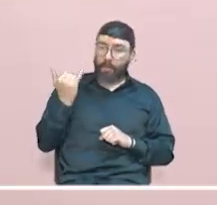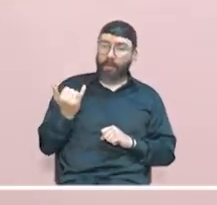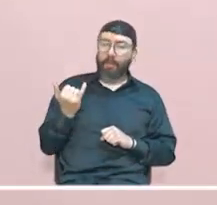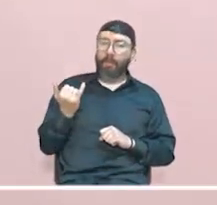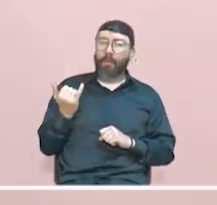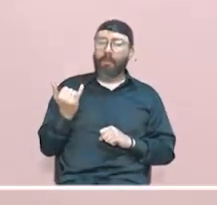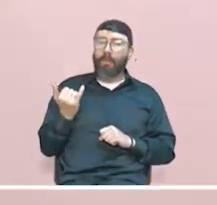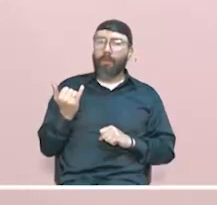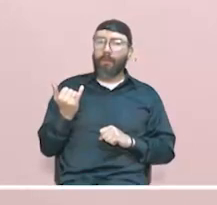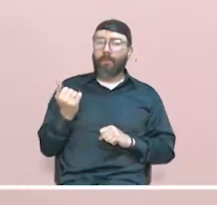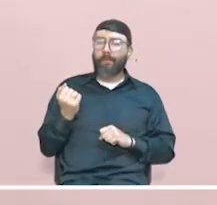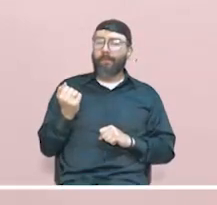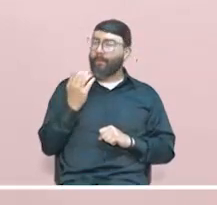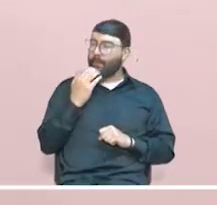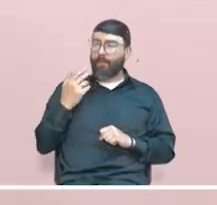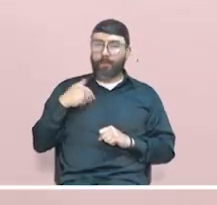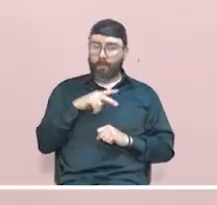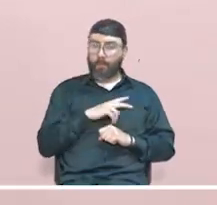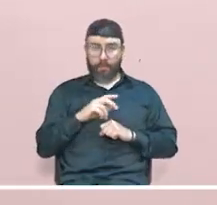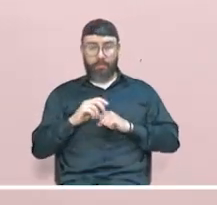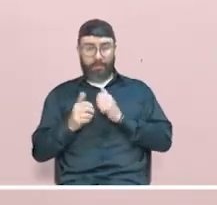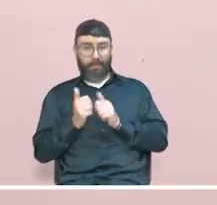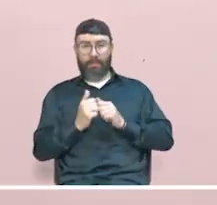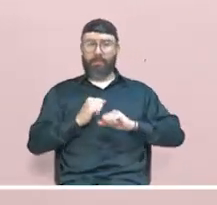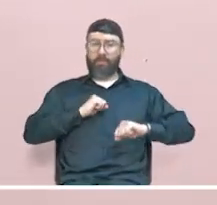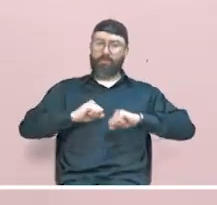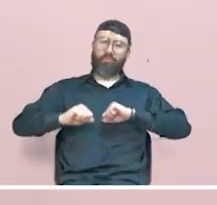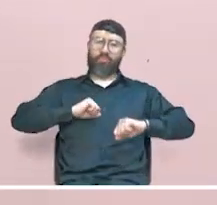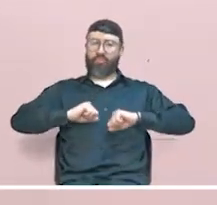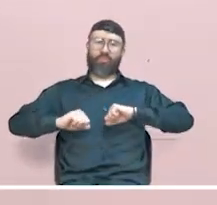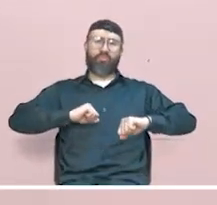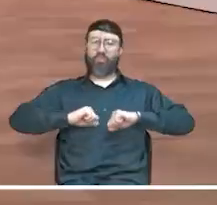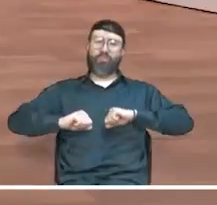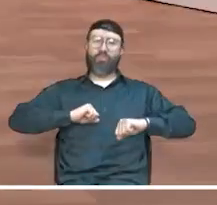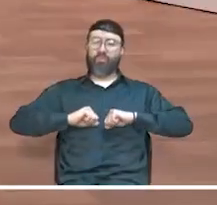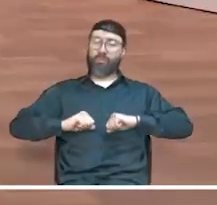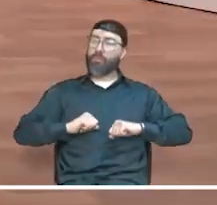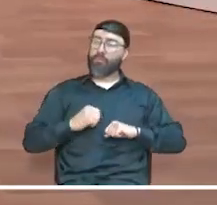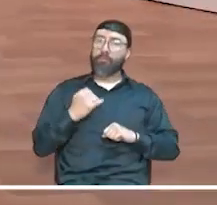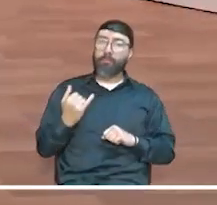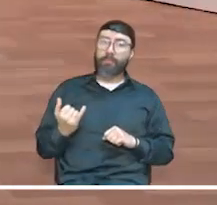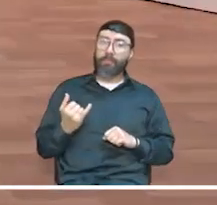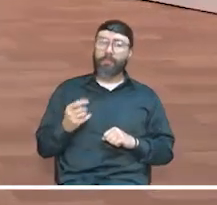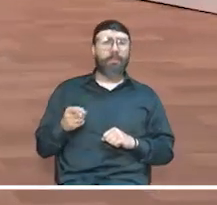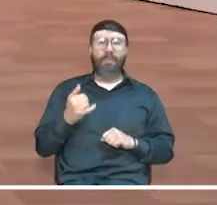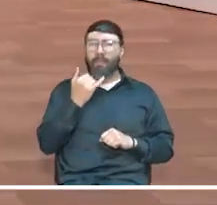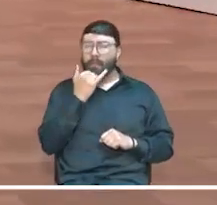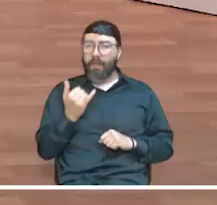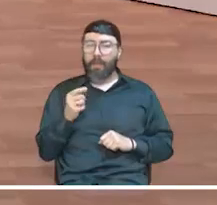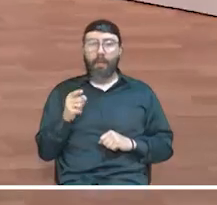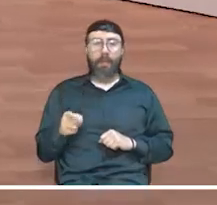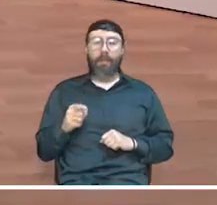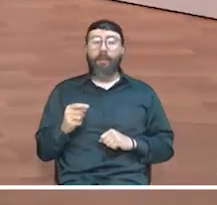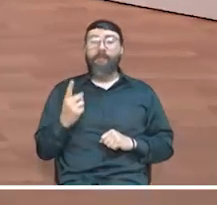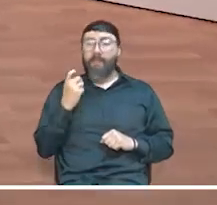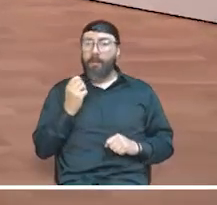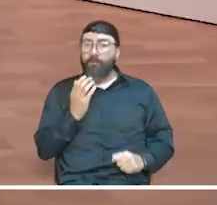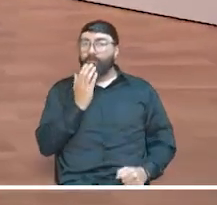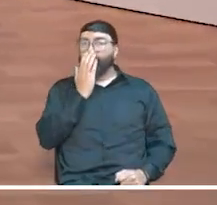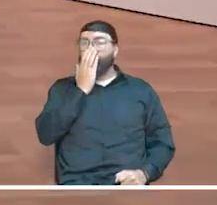nosotros realizamos ejercicio físico, entonces se genera una deuda de oxígeno, o sea,